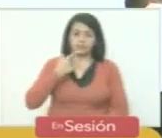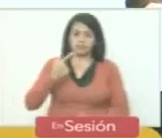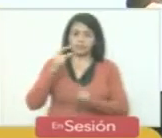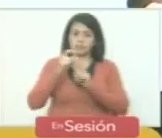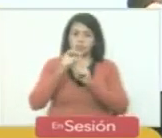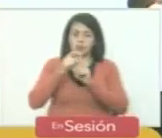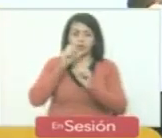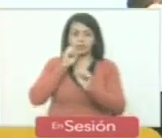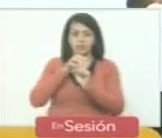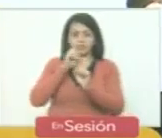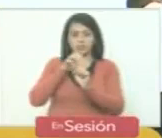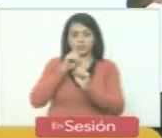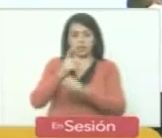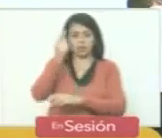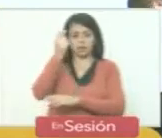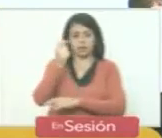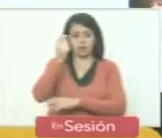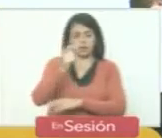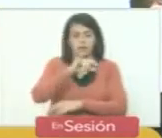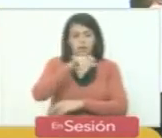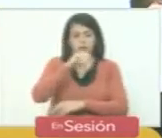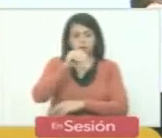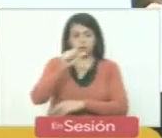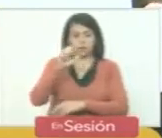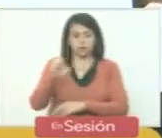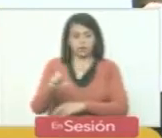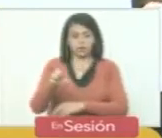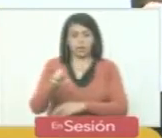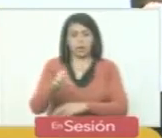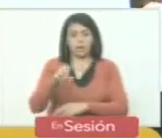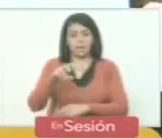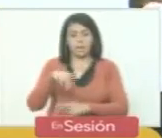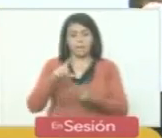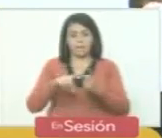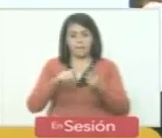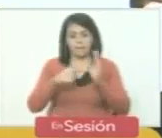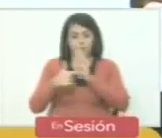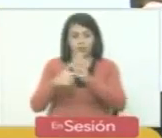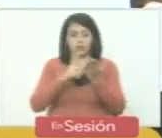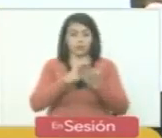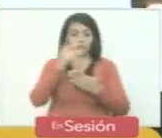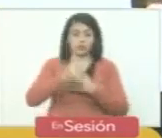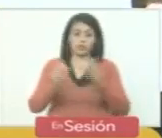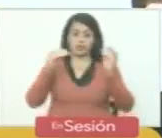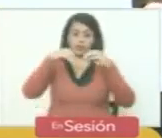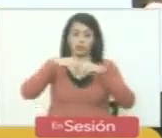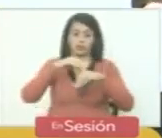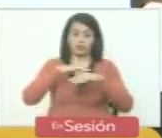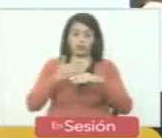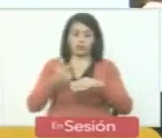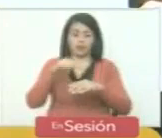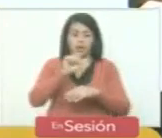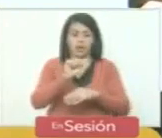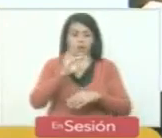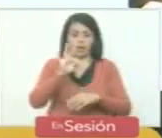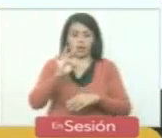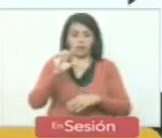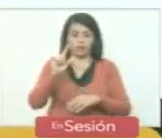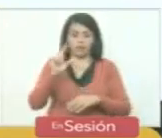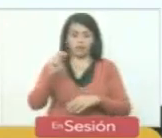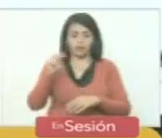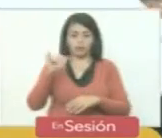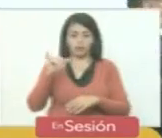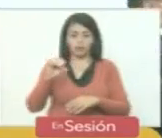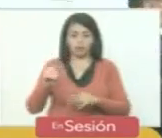de palabra a los diputados José Gregorio Bielma Mora, quien presentó el proyecto de acuerdo, Alfonso Campos de Surún